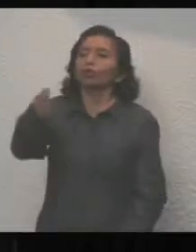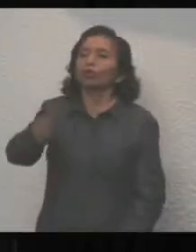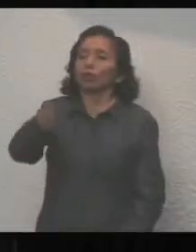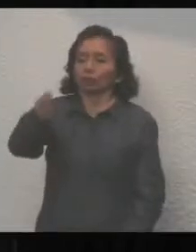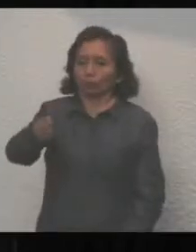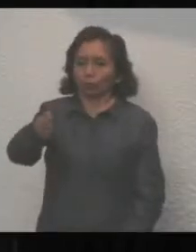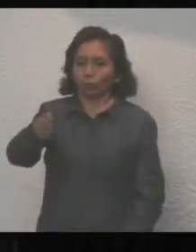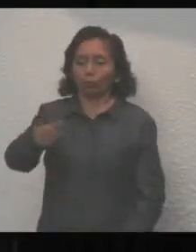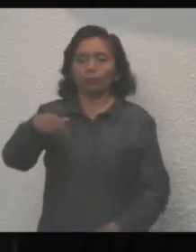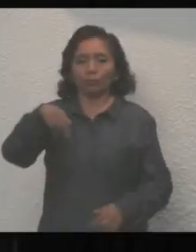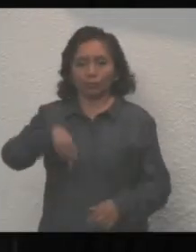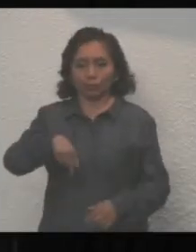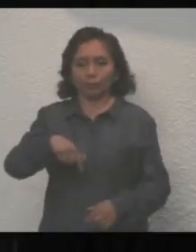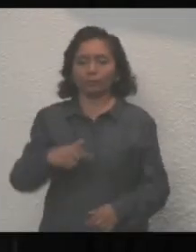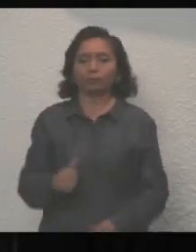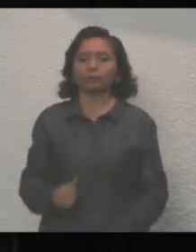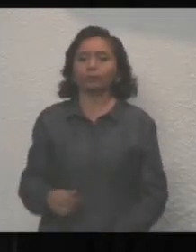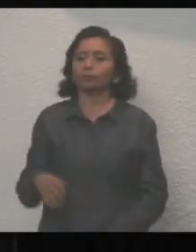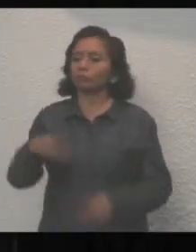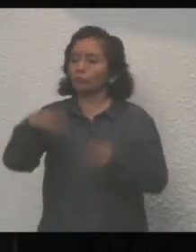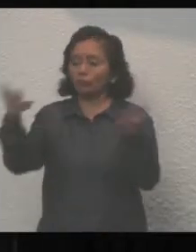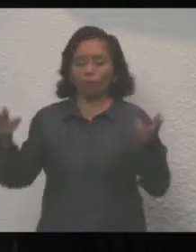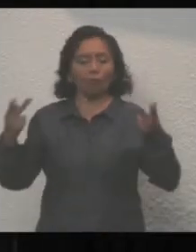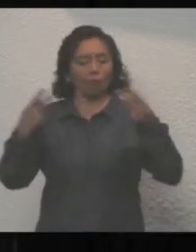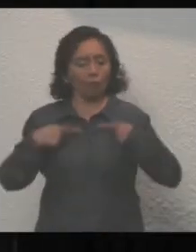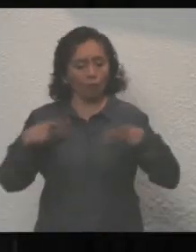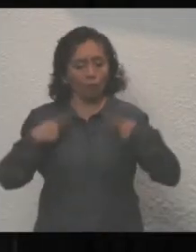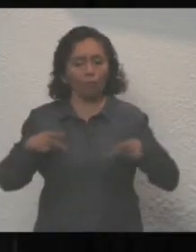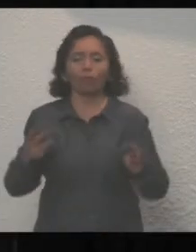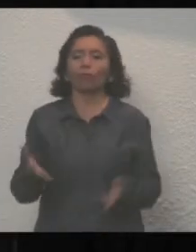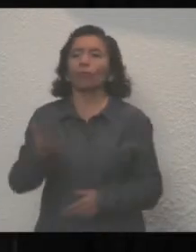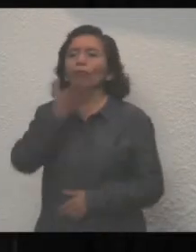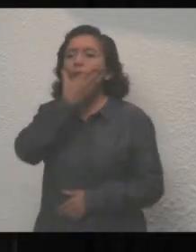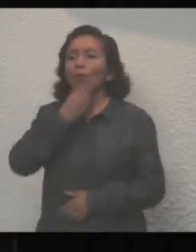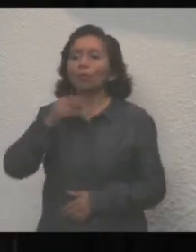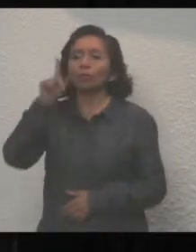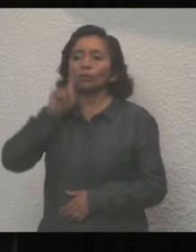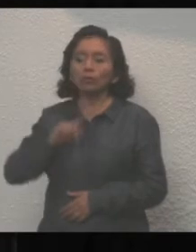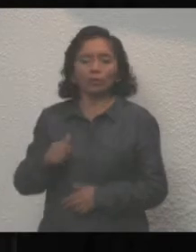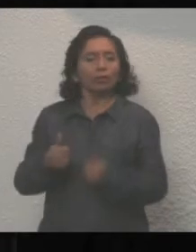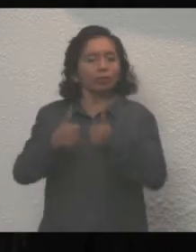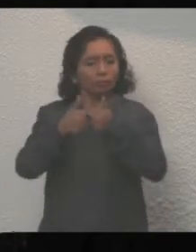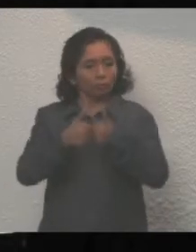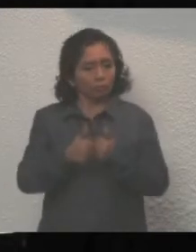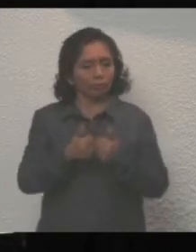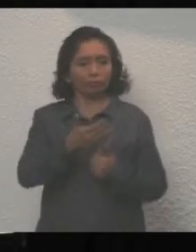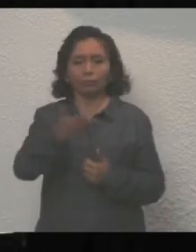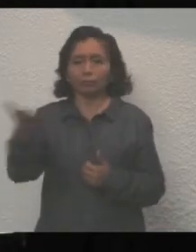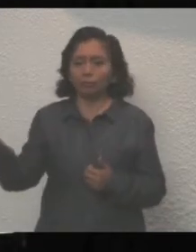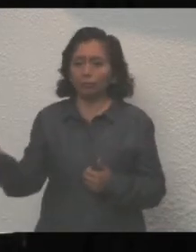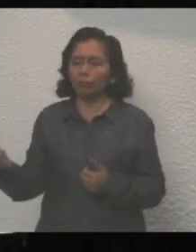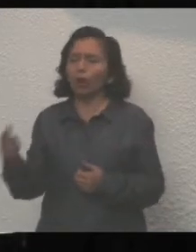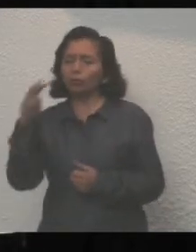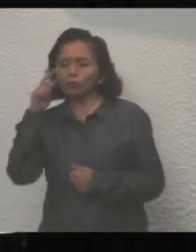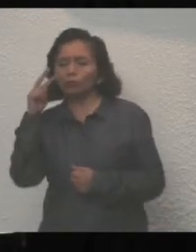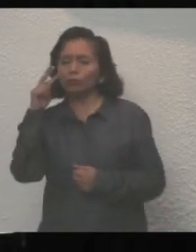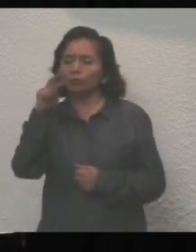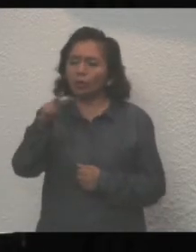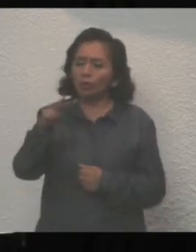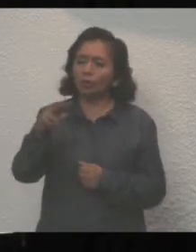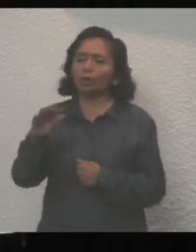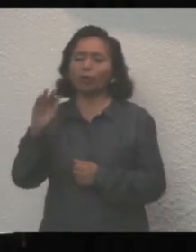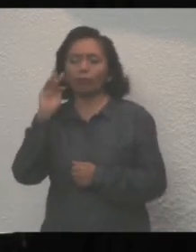Desde esta tribuna a las y los quintanarruenses que se encuentran presentes, a los que nos ven desde los medios